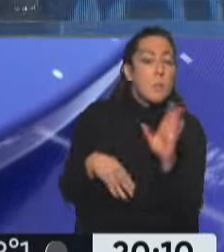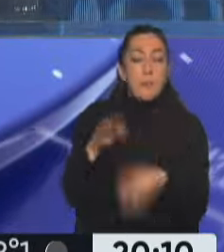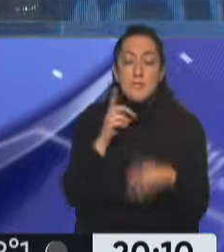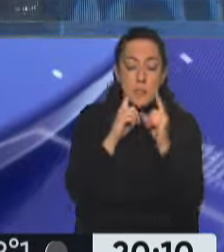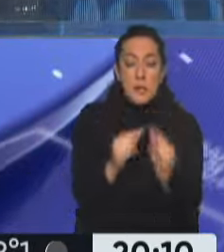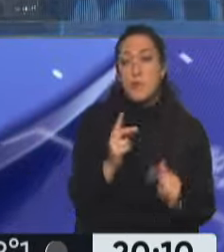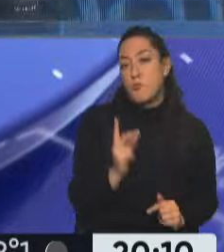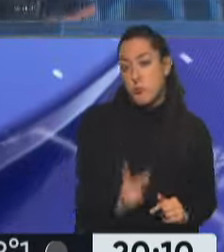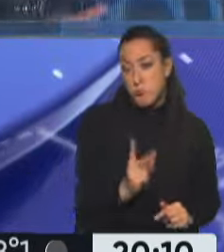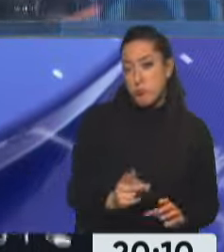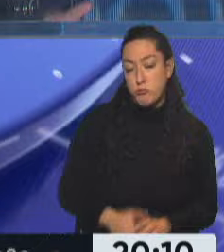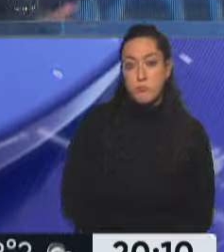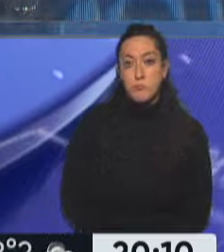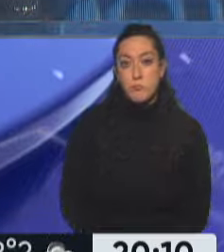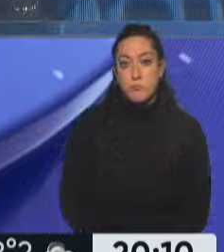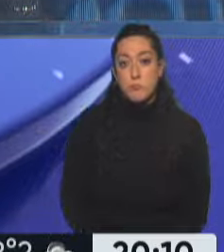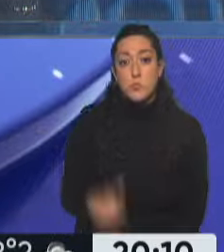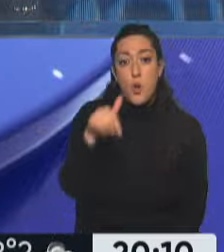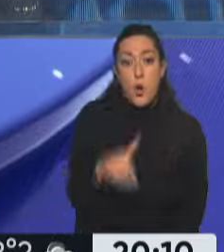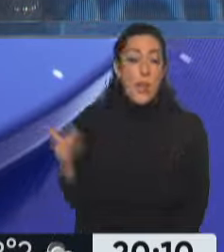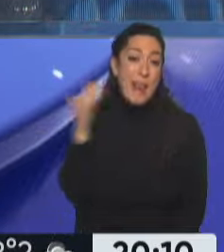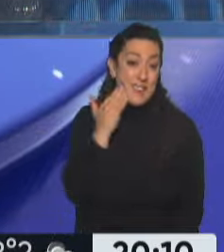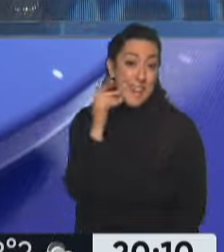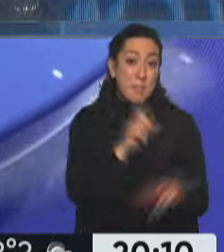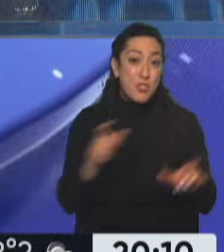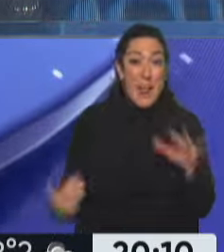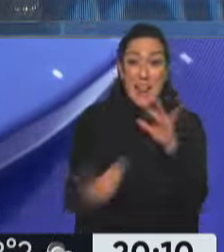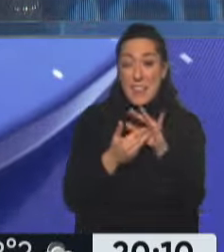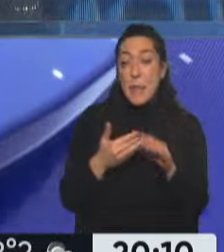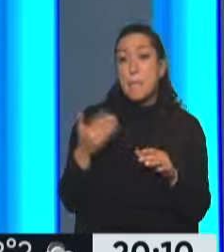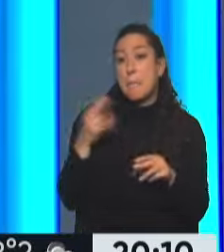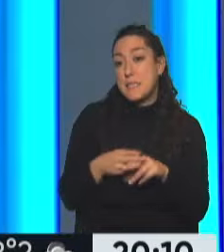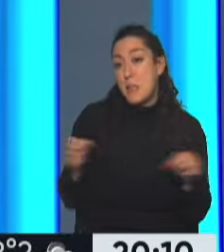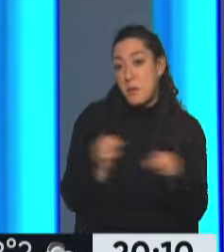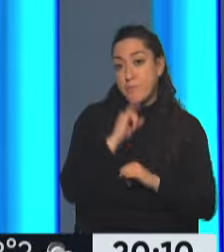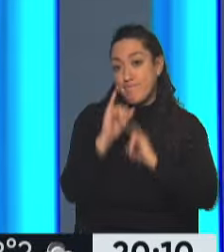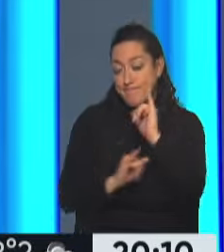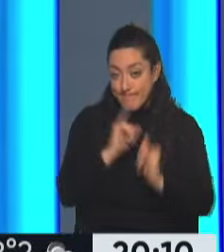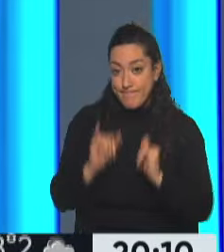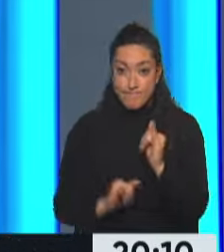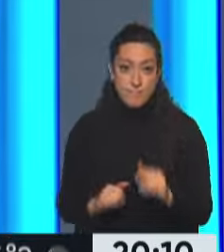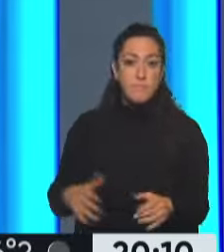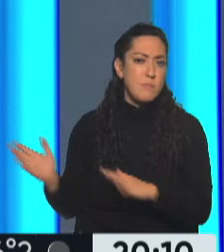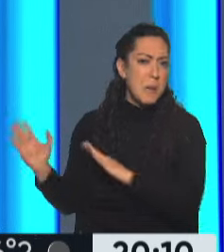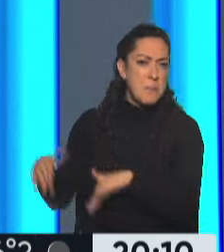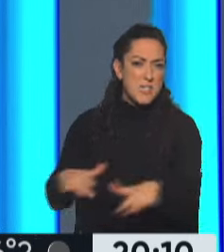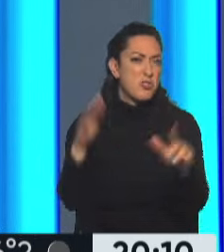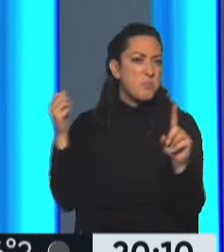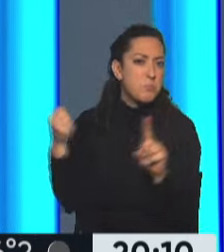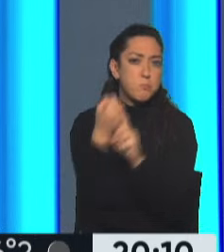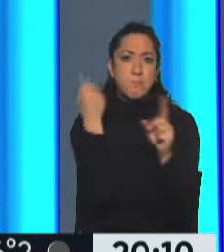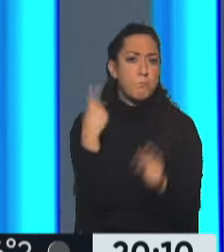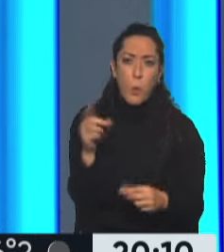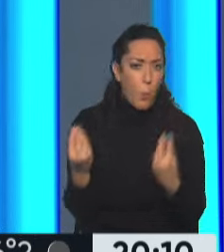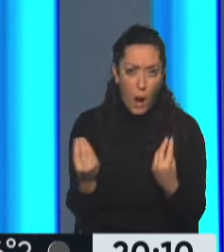reclamos, según dieron cuenta hoy a la tarde los dirigentes ahí en Plaza de Mayo. ¿Y qué impacto causa esta marcha, esta movilización? Porque como bien